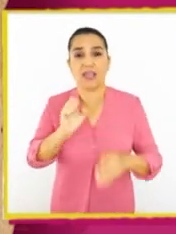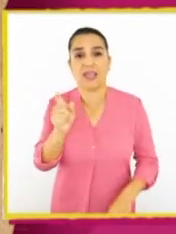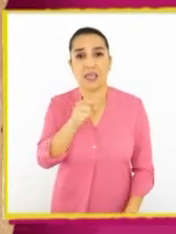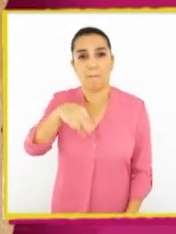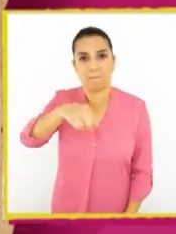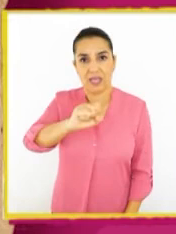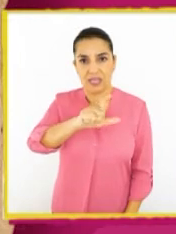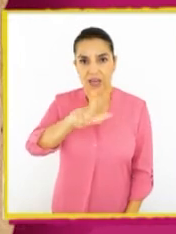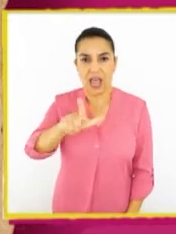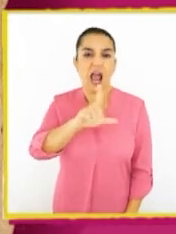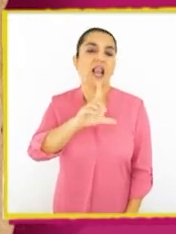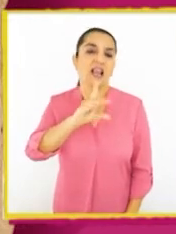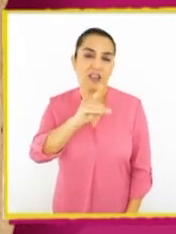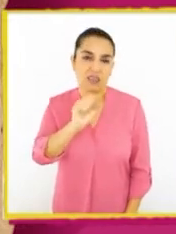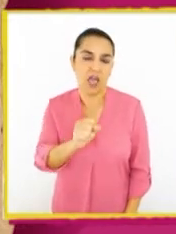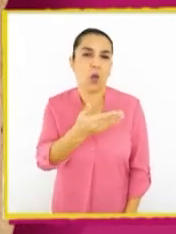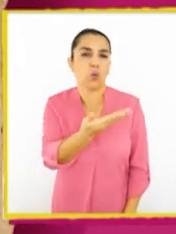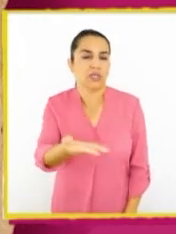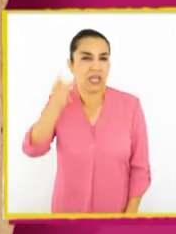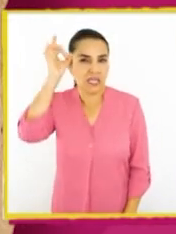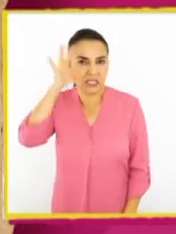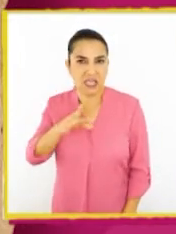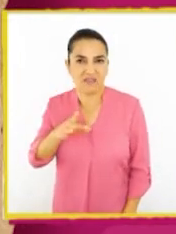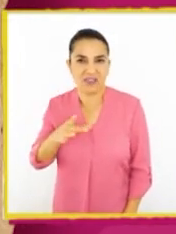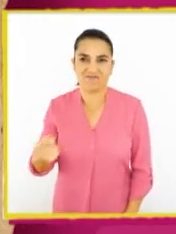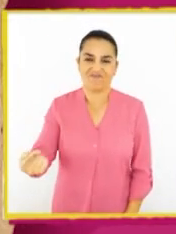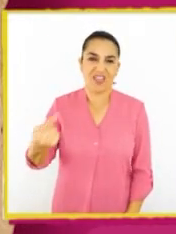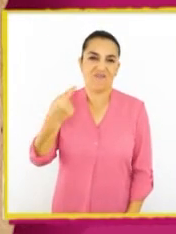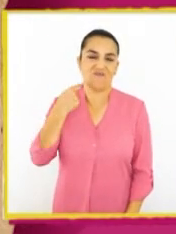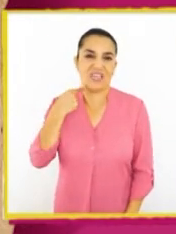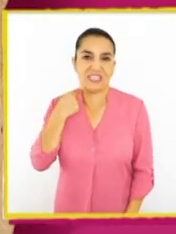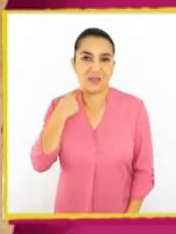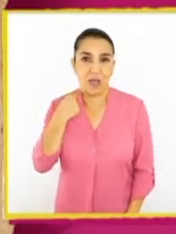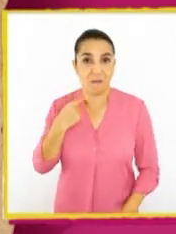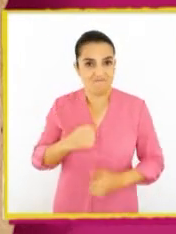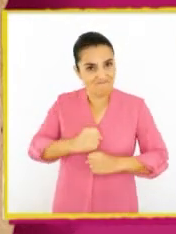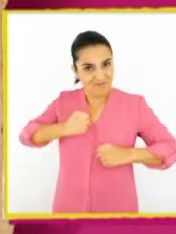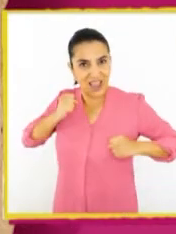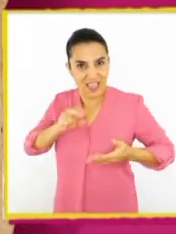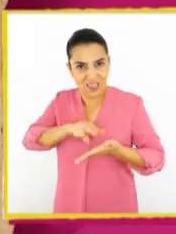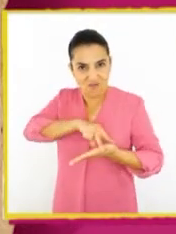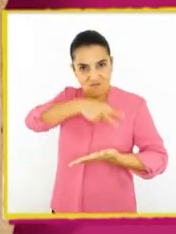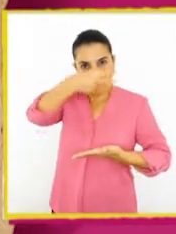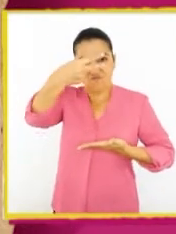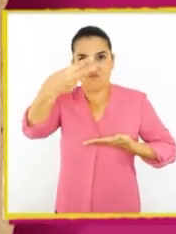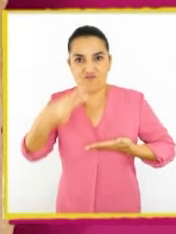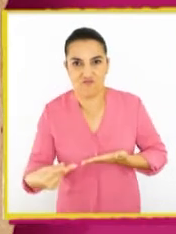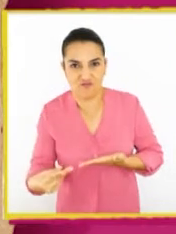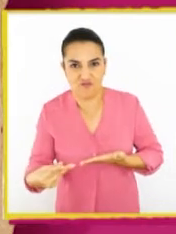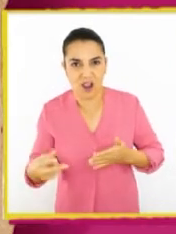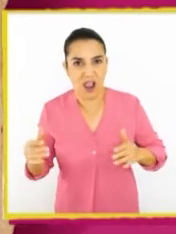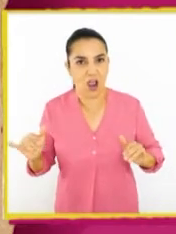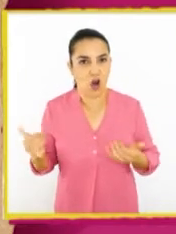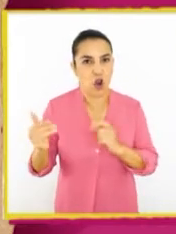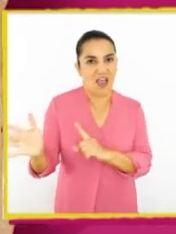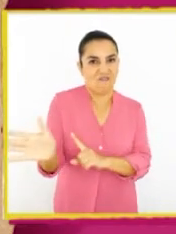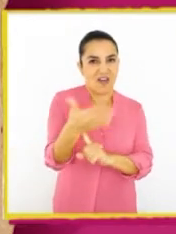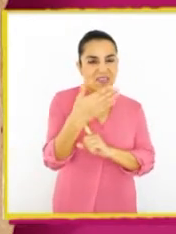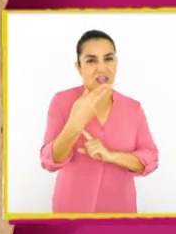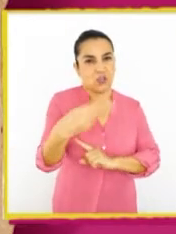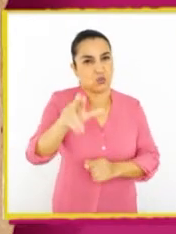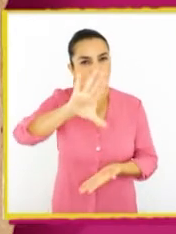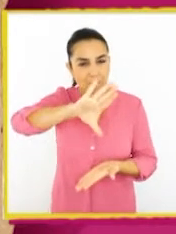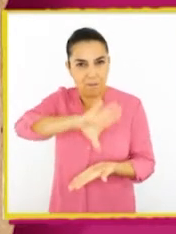como usted no lo ignorará ya, víctima de su temerario arrojo en defensa y gloria de la bandera de su